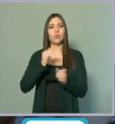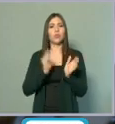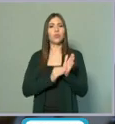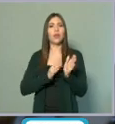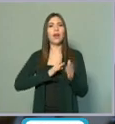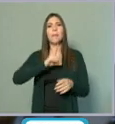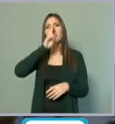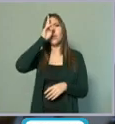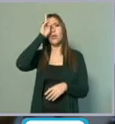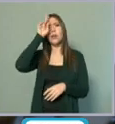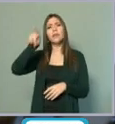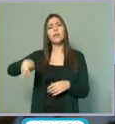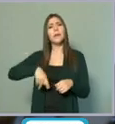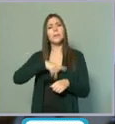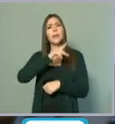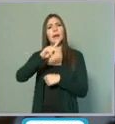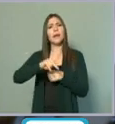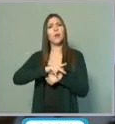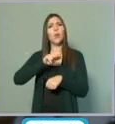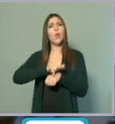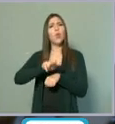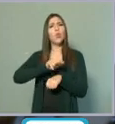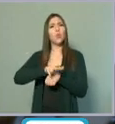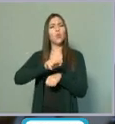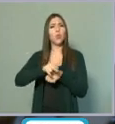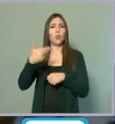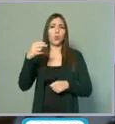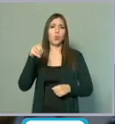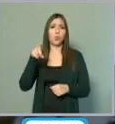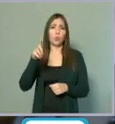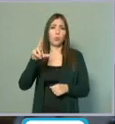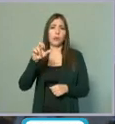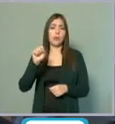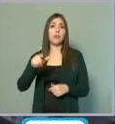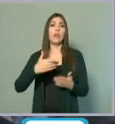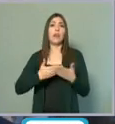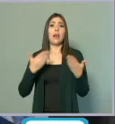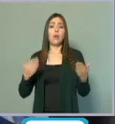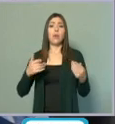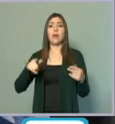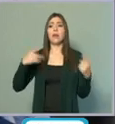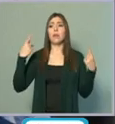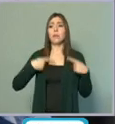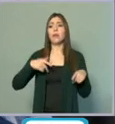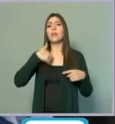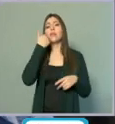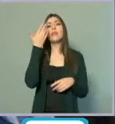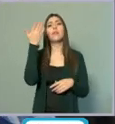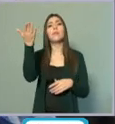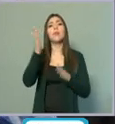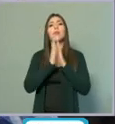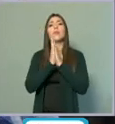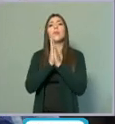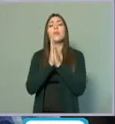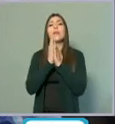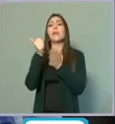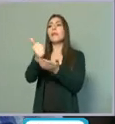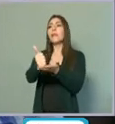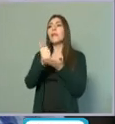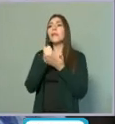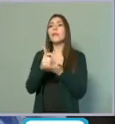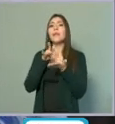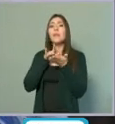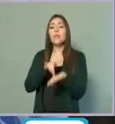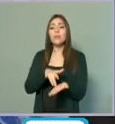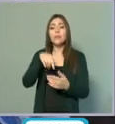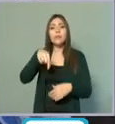en Honduras, por ejemplo, provoca que esas personas ahora piden el tema del asilo y el derecho al refugio en